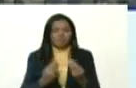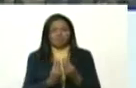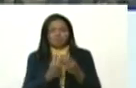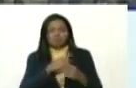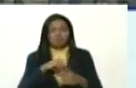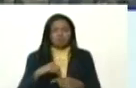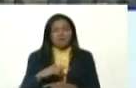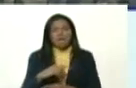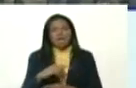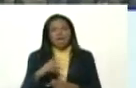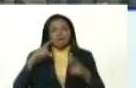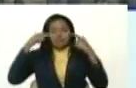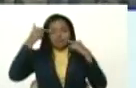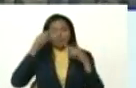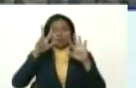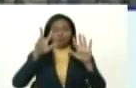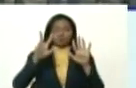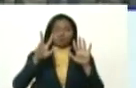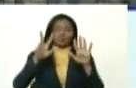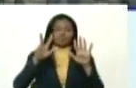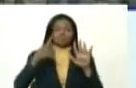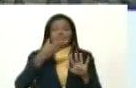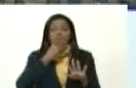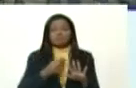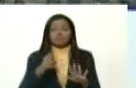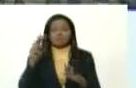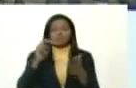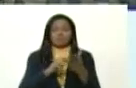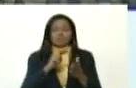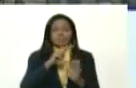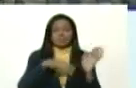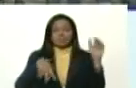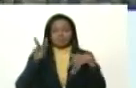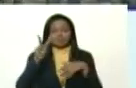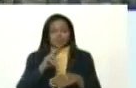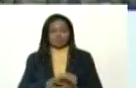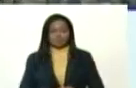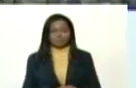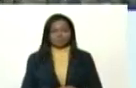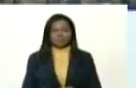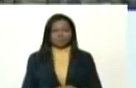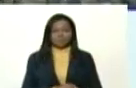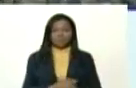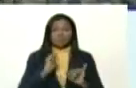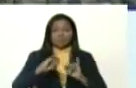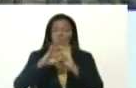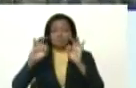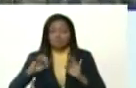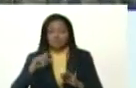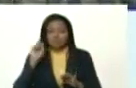Chávez el 8 de diciembre del 2012. Nicolás,